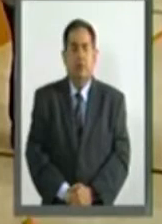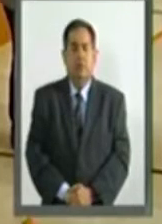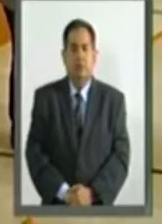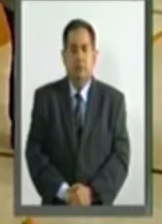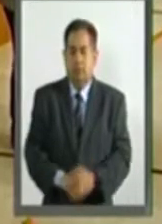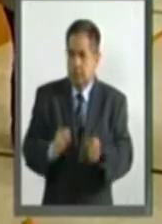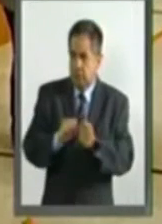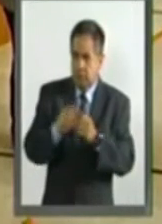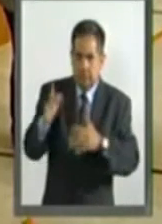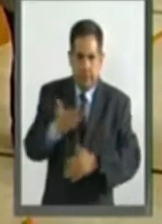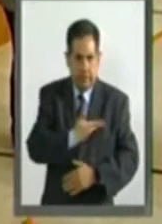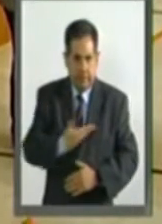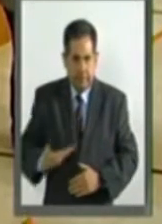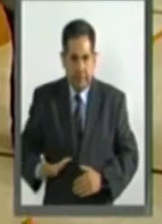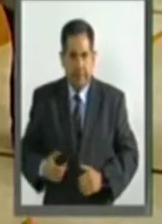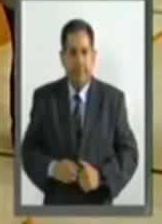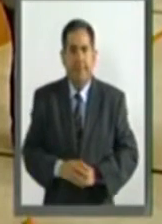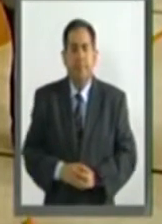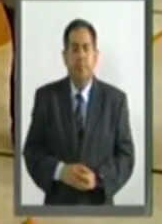Muchas gracias, presidente.